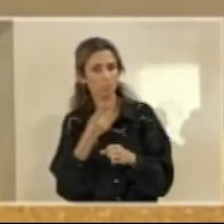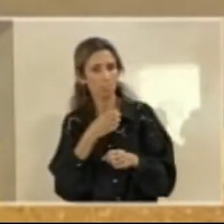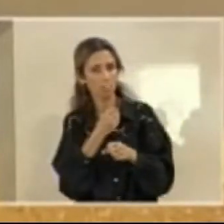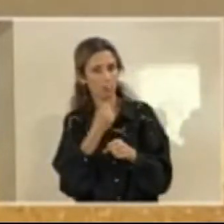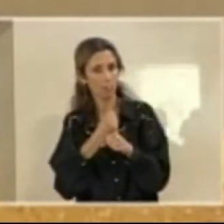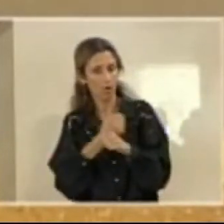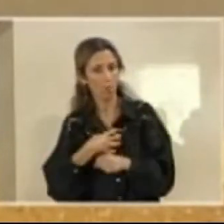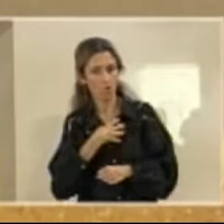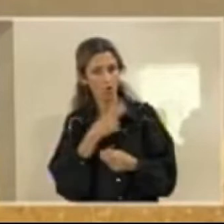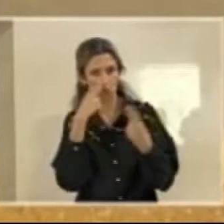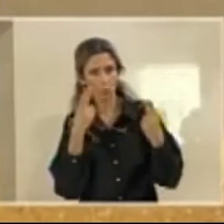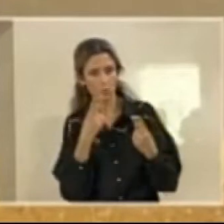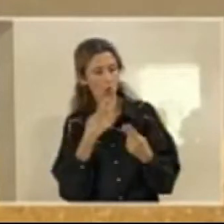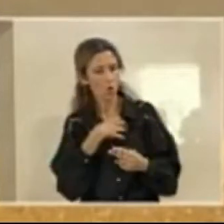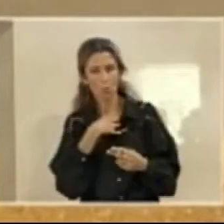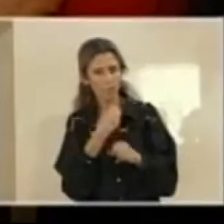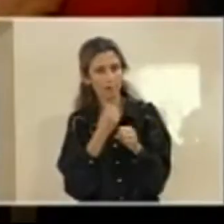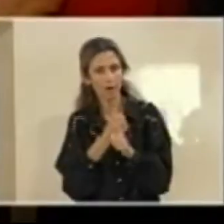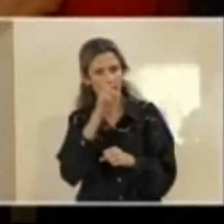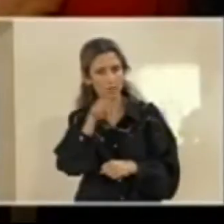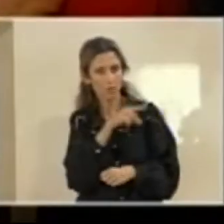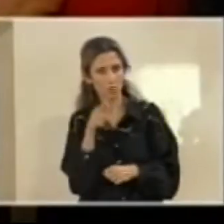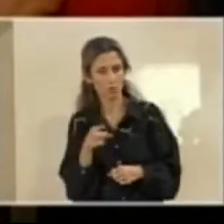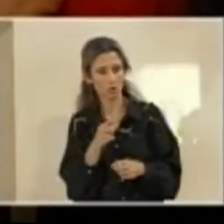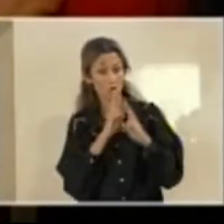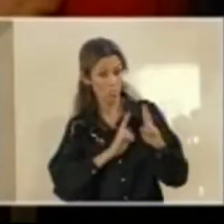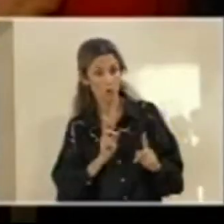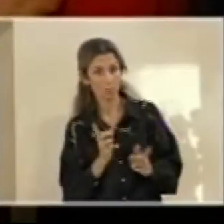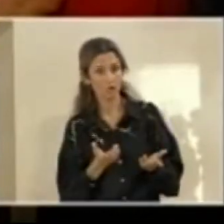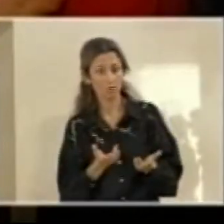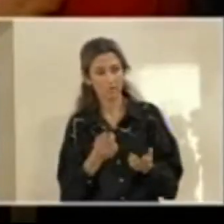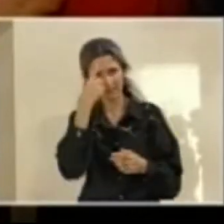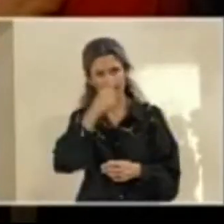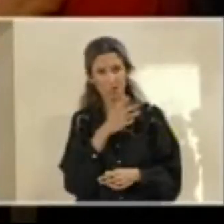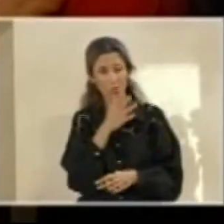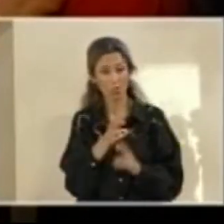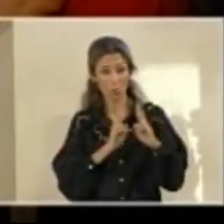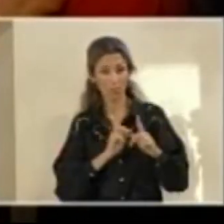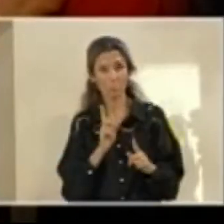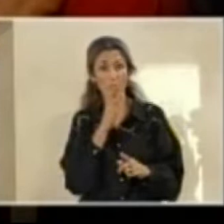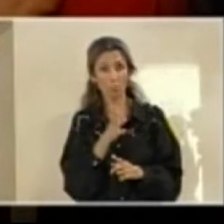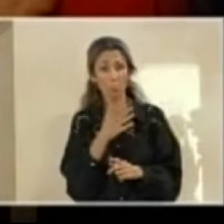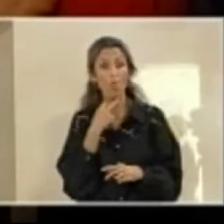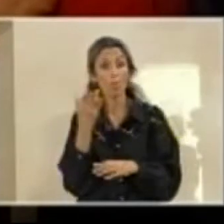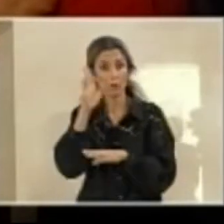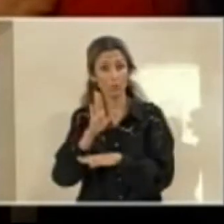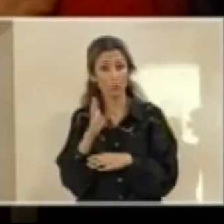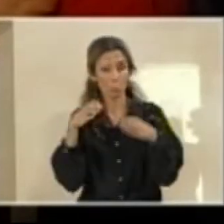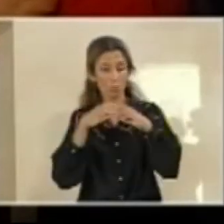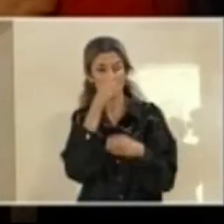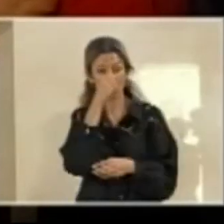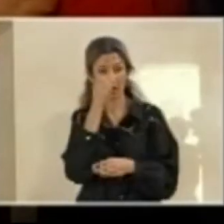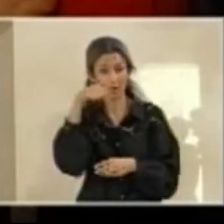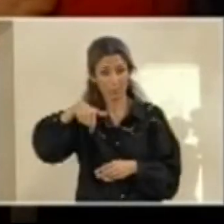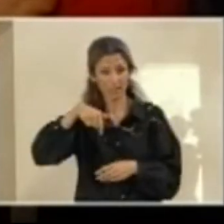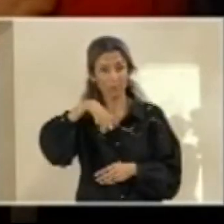inhabilita les inhabilita no me contestan sabe ustedes porque no me contestan porque el portavoz del partido socialista